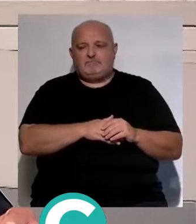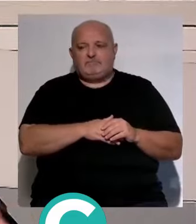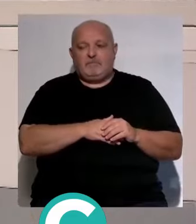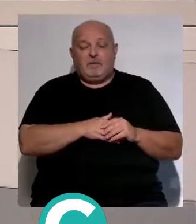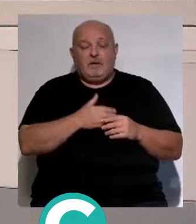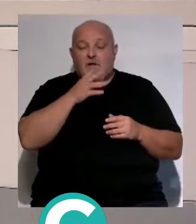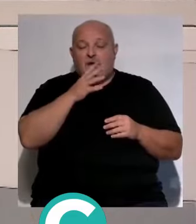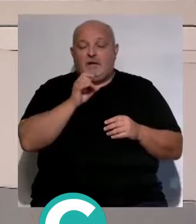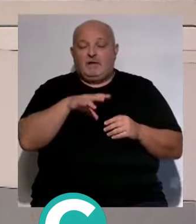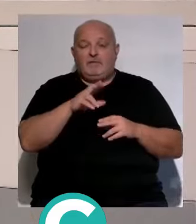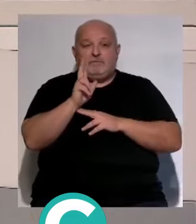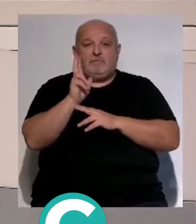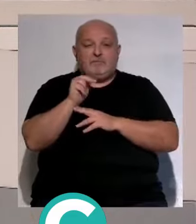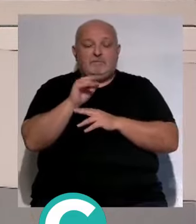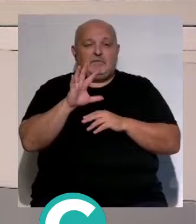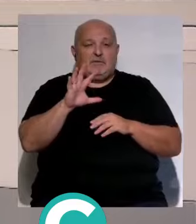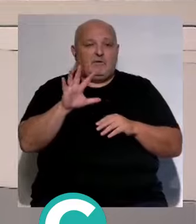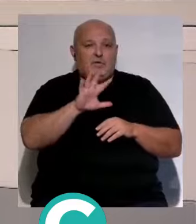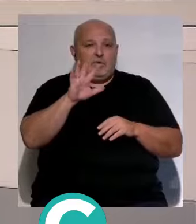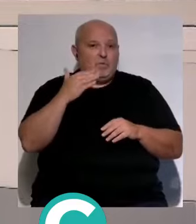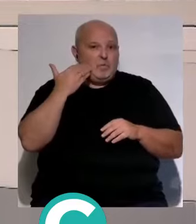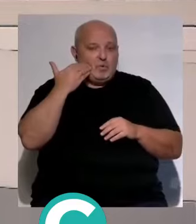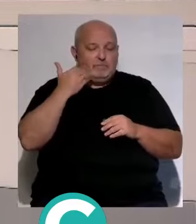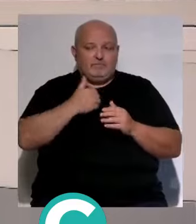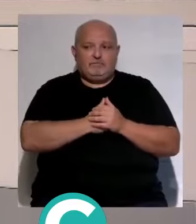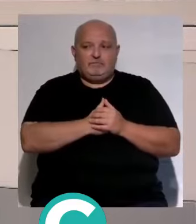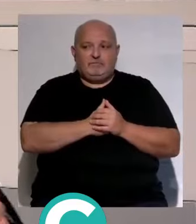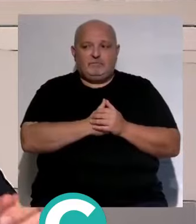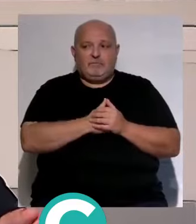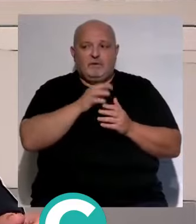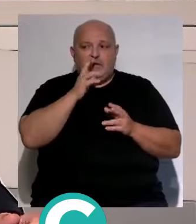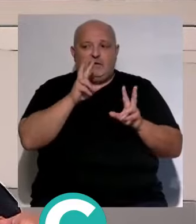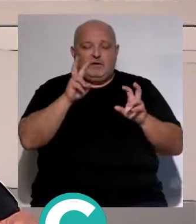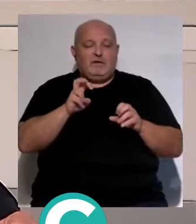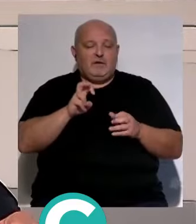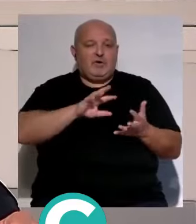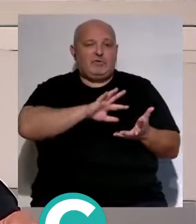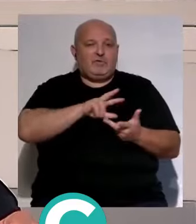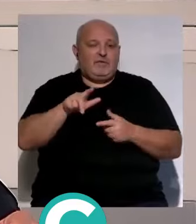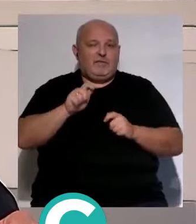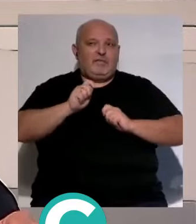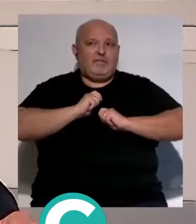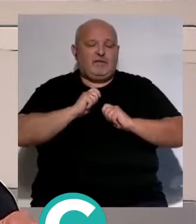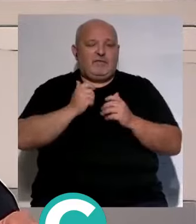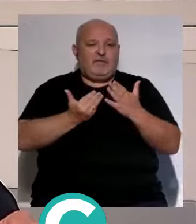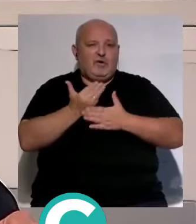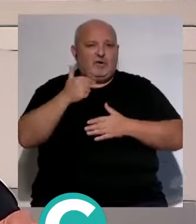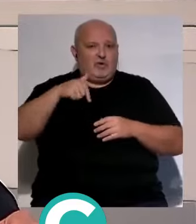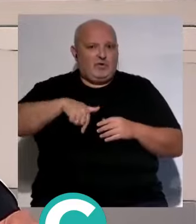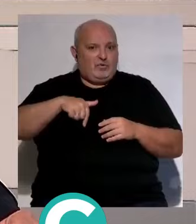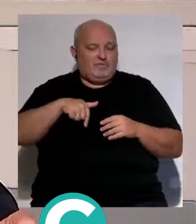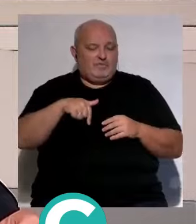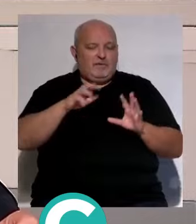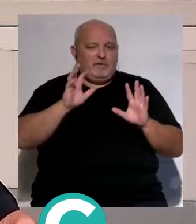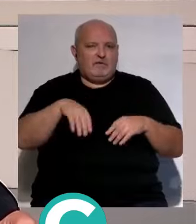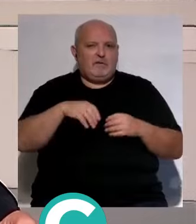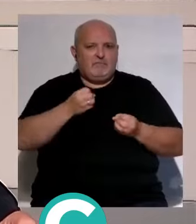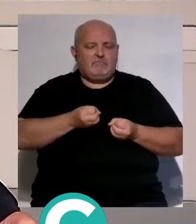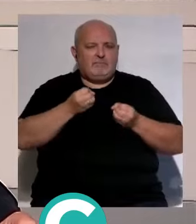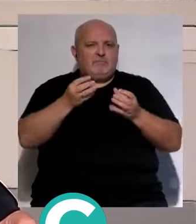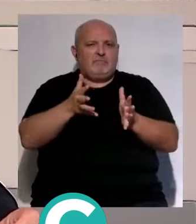Les saludamos en este viernes 5 de julio. Sin lugar a dudas es la gran noticia que nos deja el día de hoy la actualidad del Cádiz, que vamos